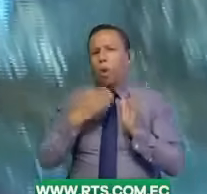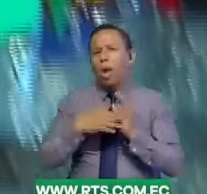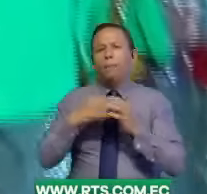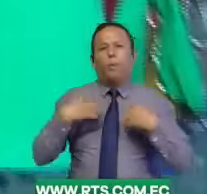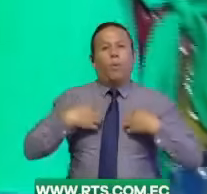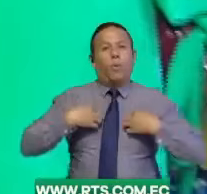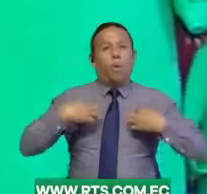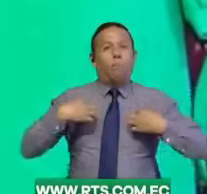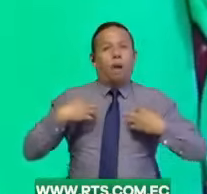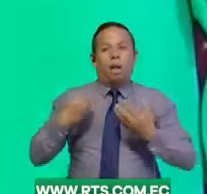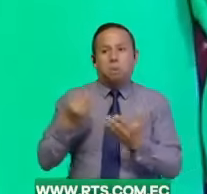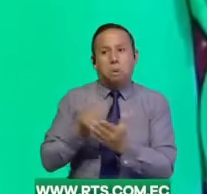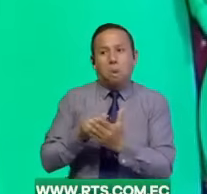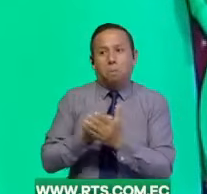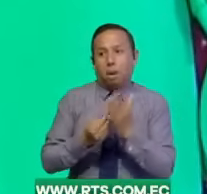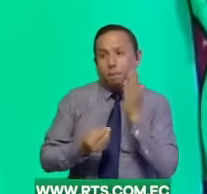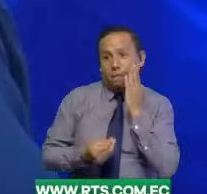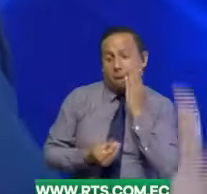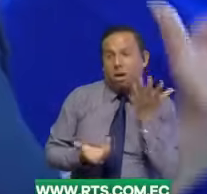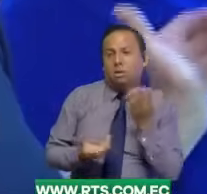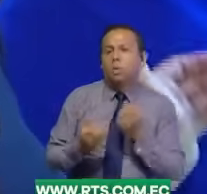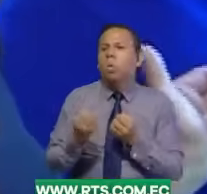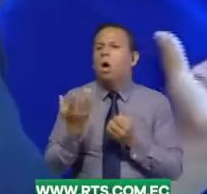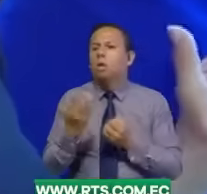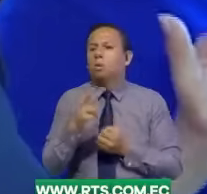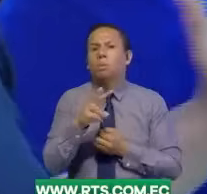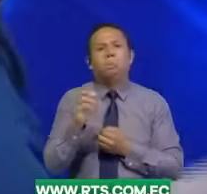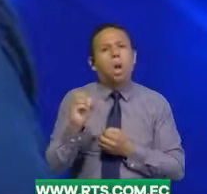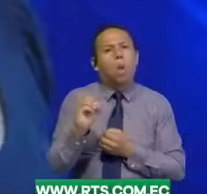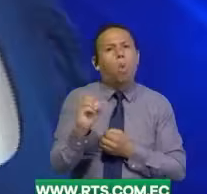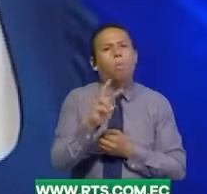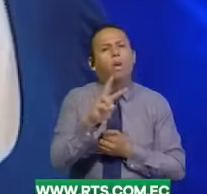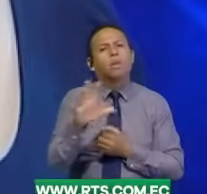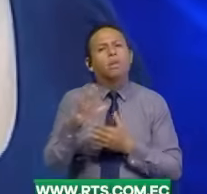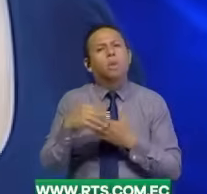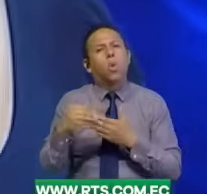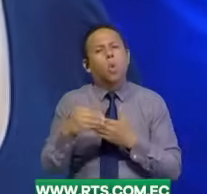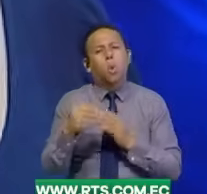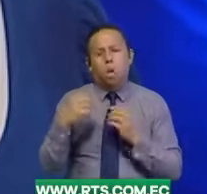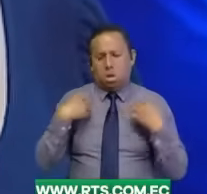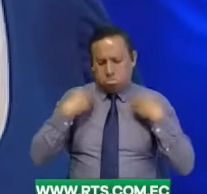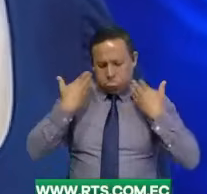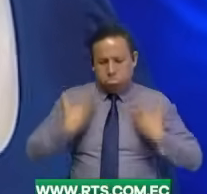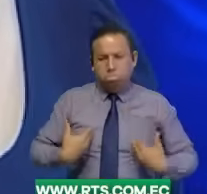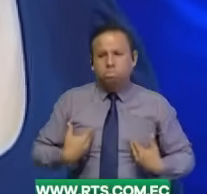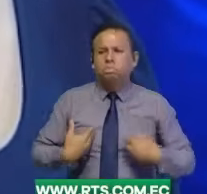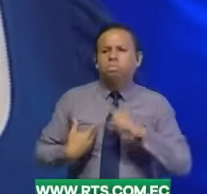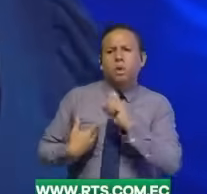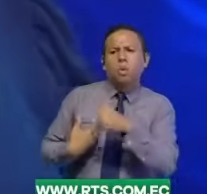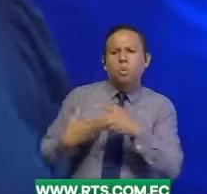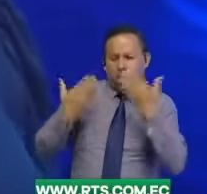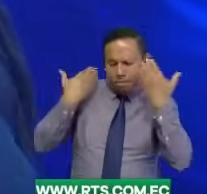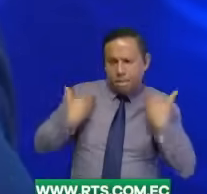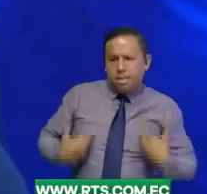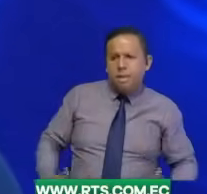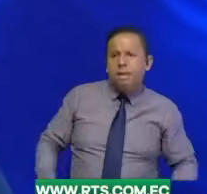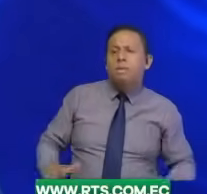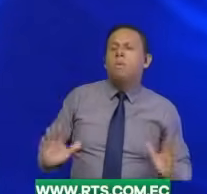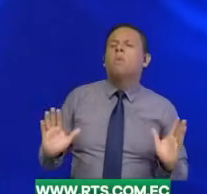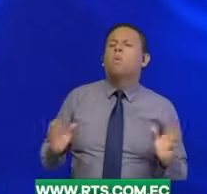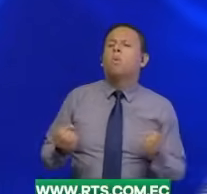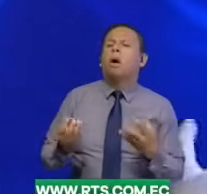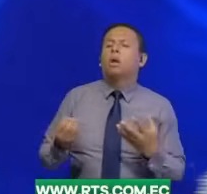para mamá. Hay blusas de 20, de 25 y de $35. ¿Y los vestidos? Hay vestidos